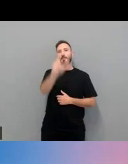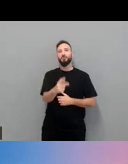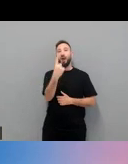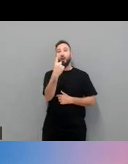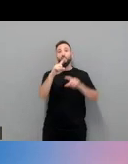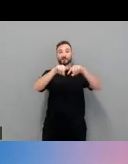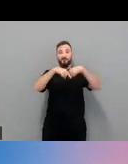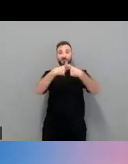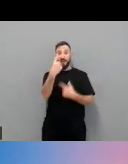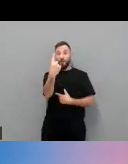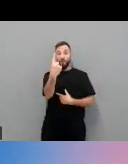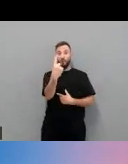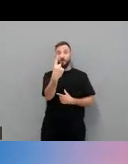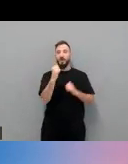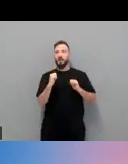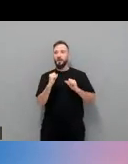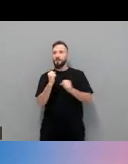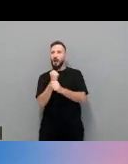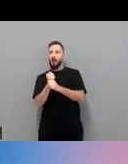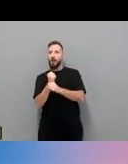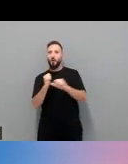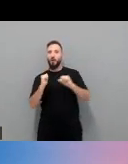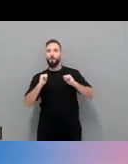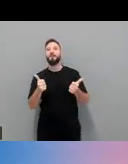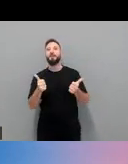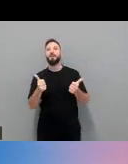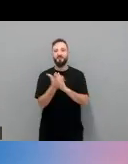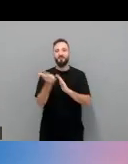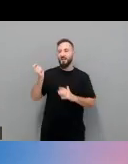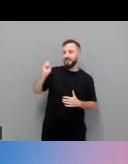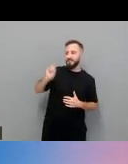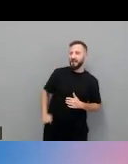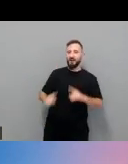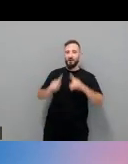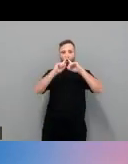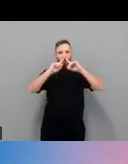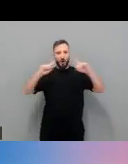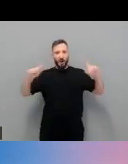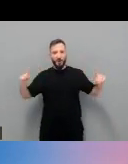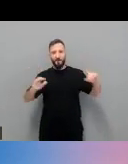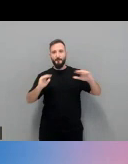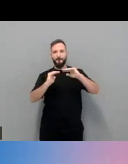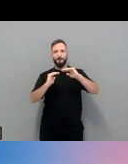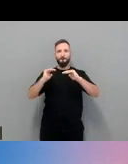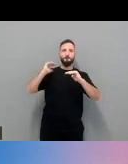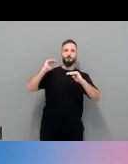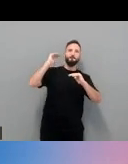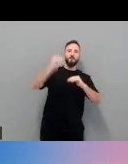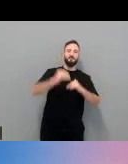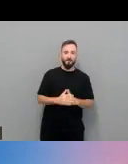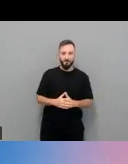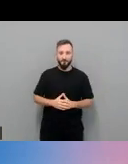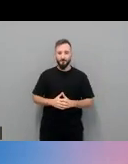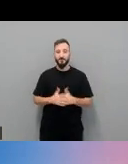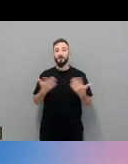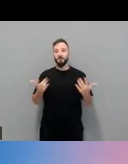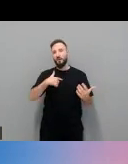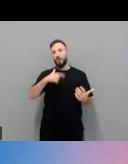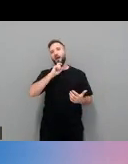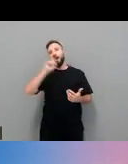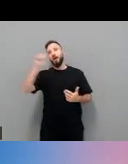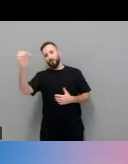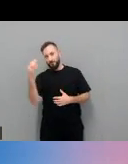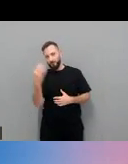familiar empieza a trabajar y entonces aumentan los ingresos económicos de la unidad familiar anual, pues tengo que